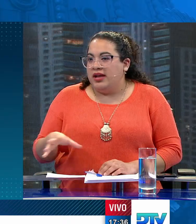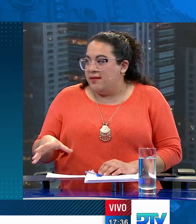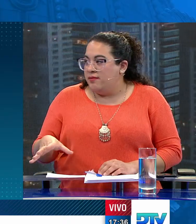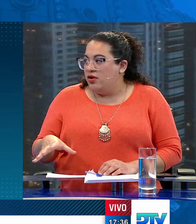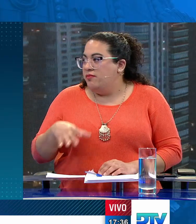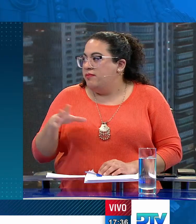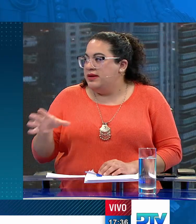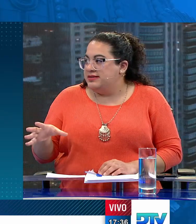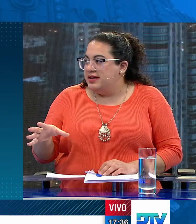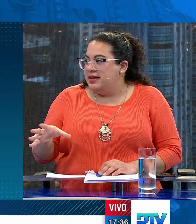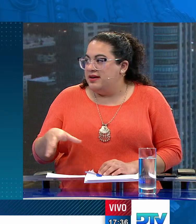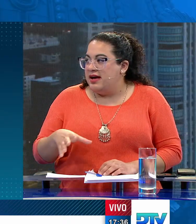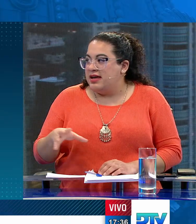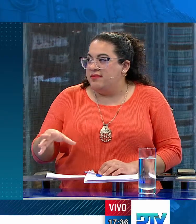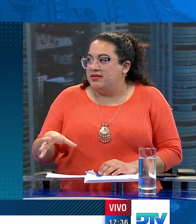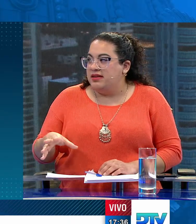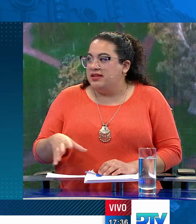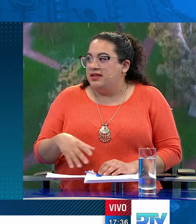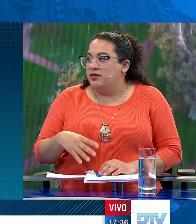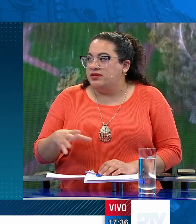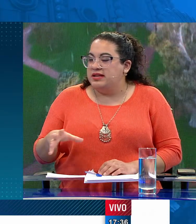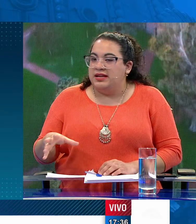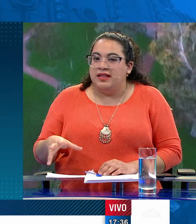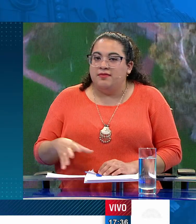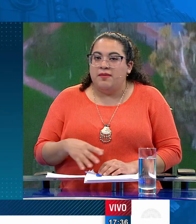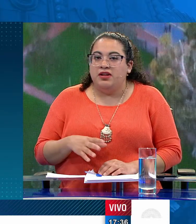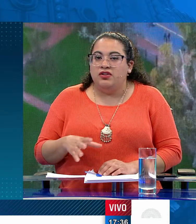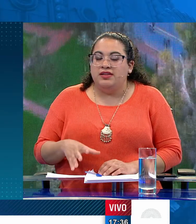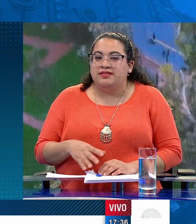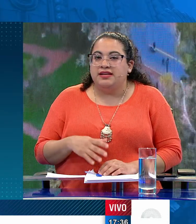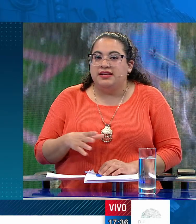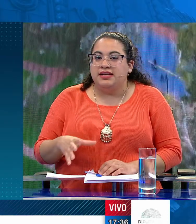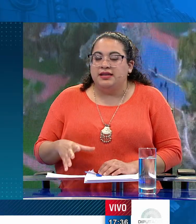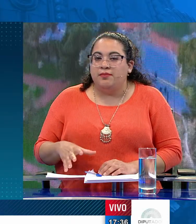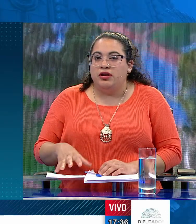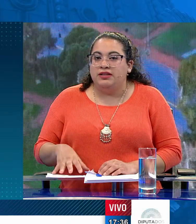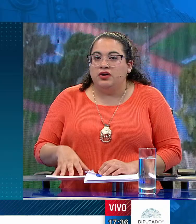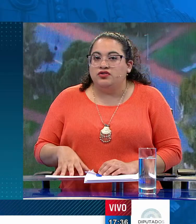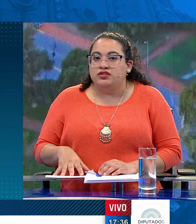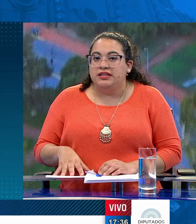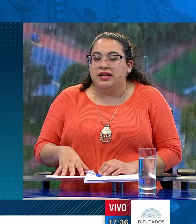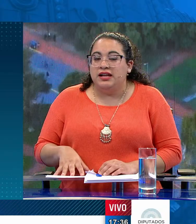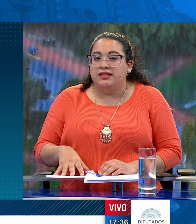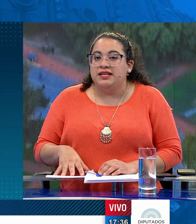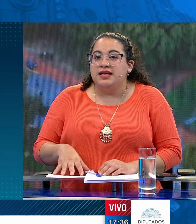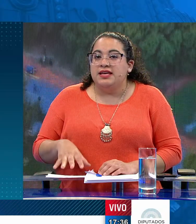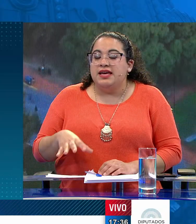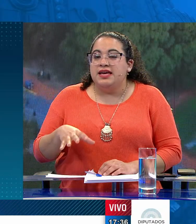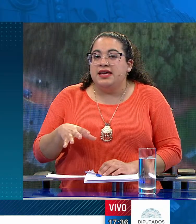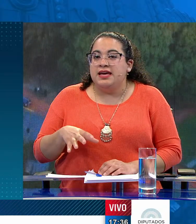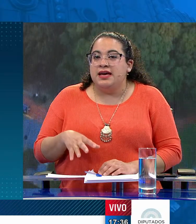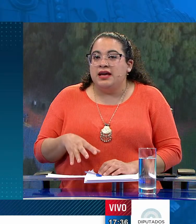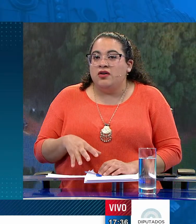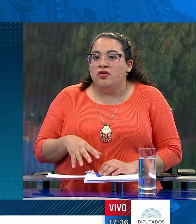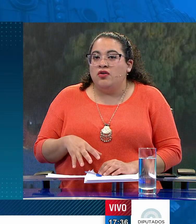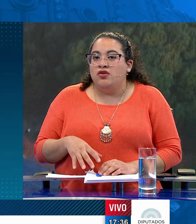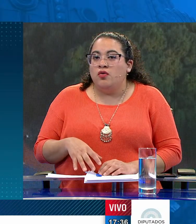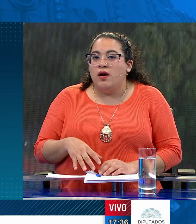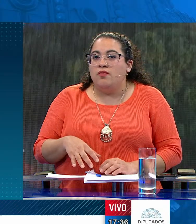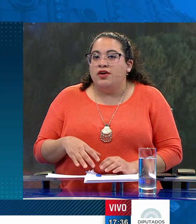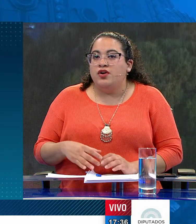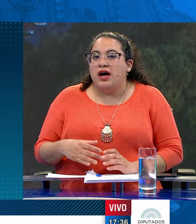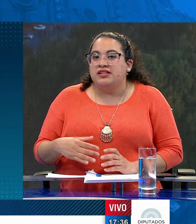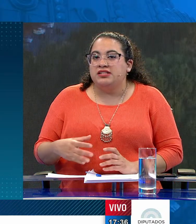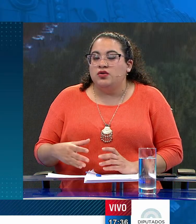por ejemplo, perseguir a quien piensa distinto, perseguir a periodistas, a dirigentes políticos o sindicales. Con lo